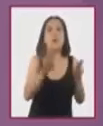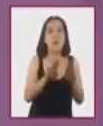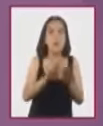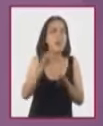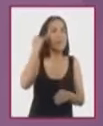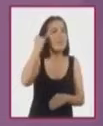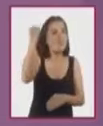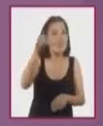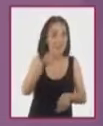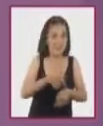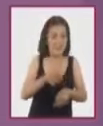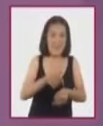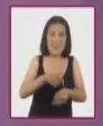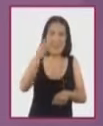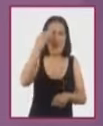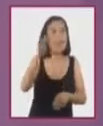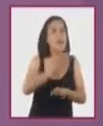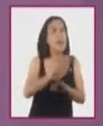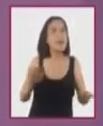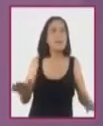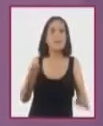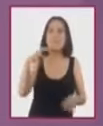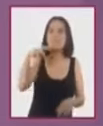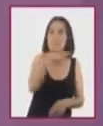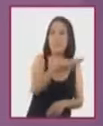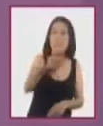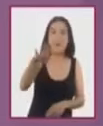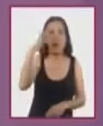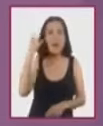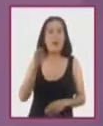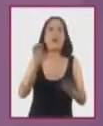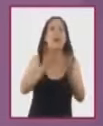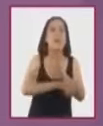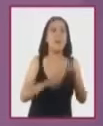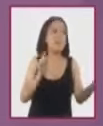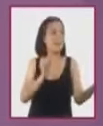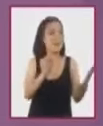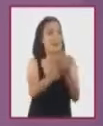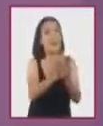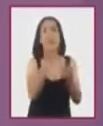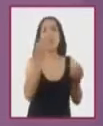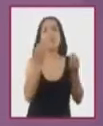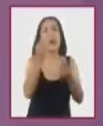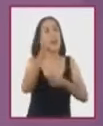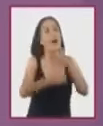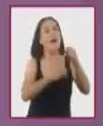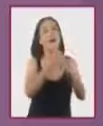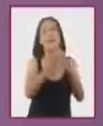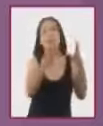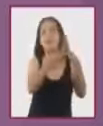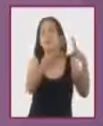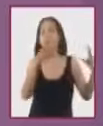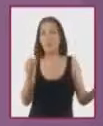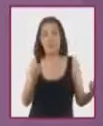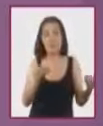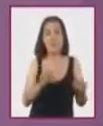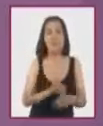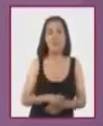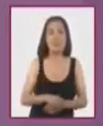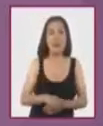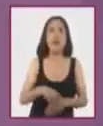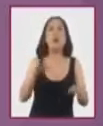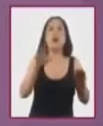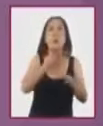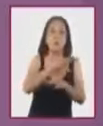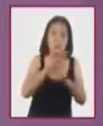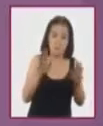la idea de que el tiempo ha pasado. Lo notamos claramente cuando nos encontramos con una persona que hace mucho que no vemos. Y